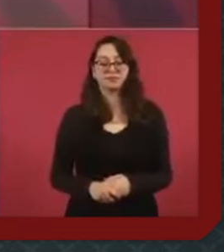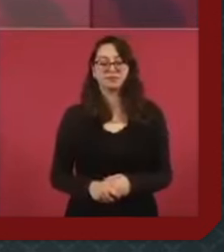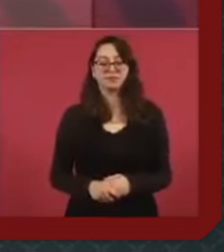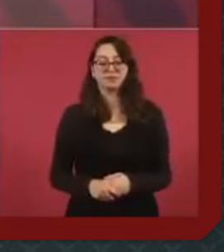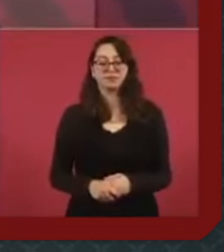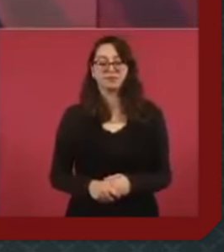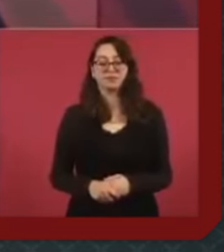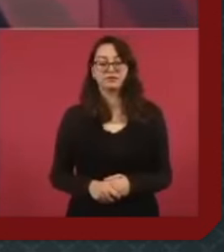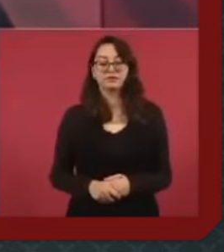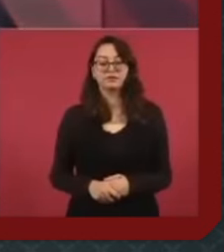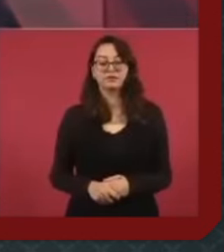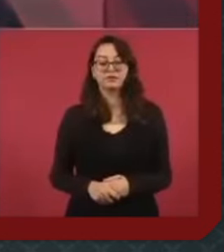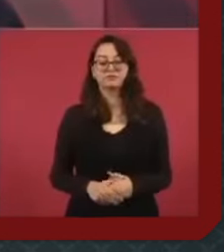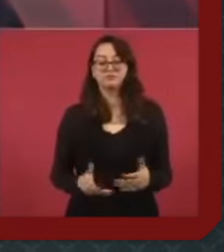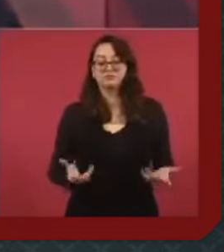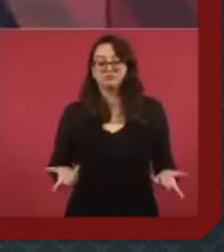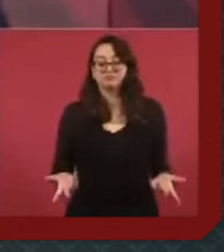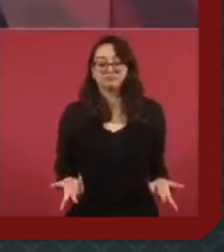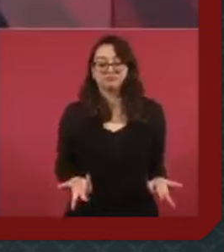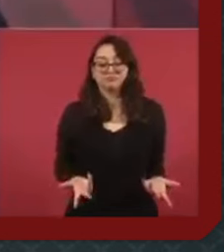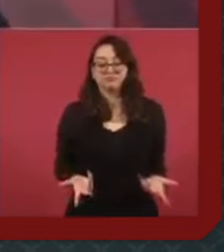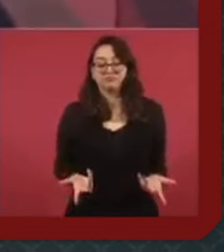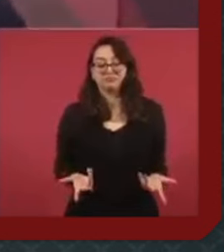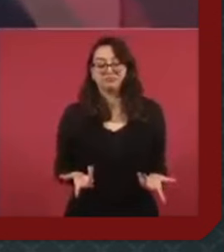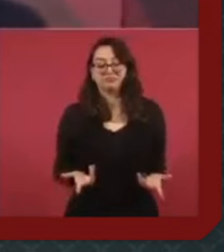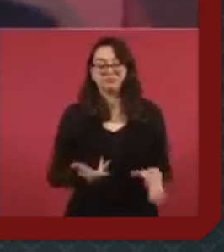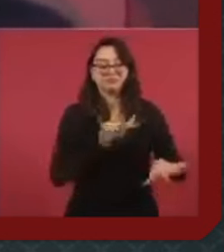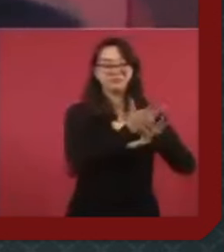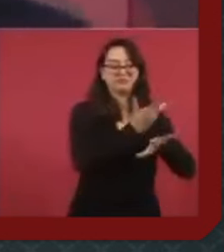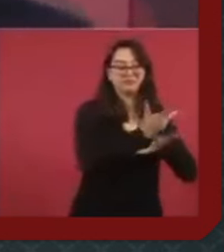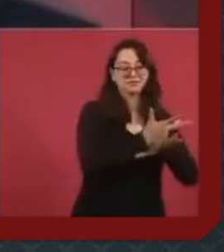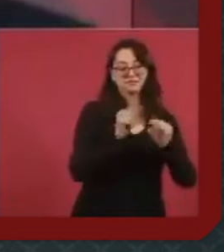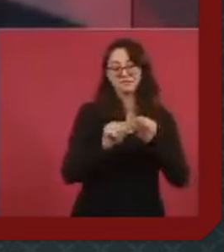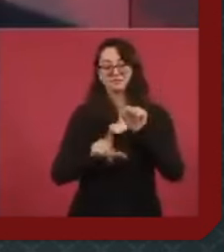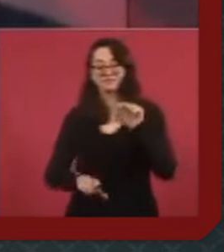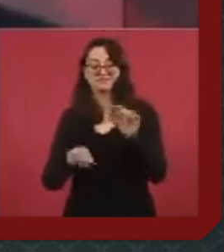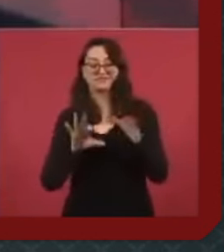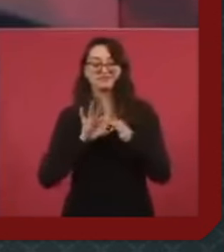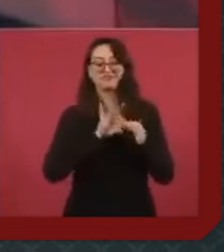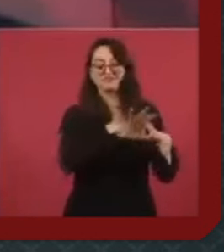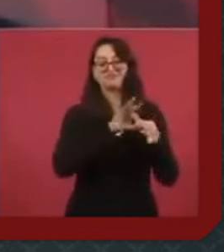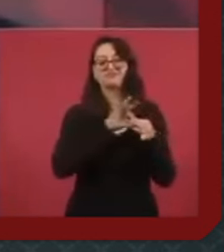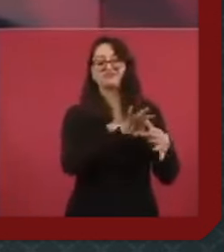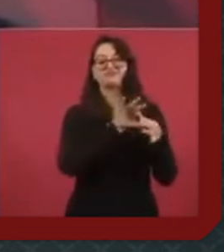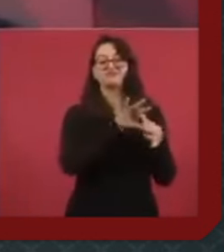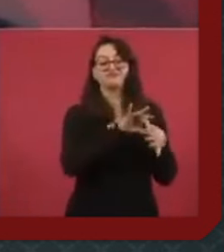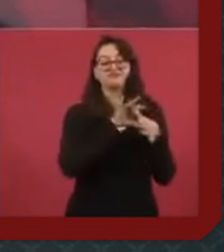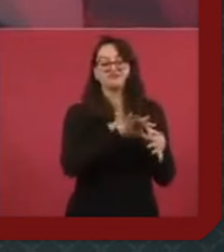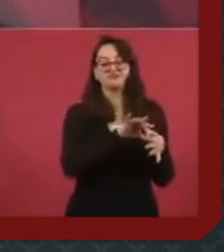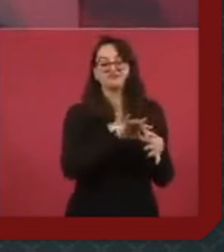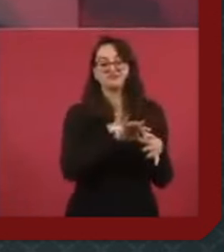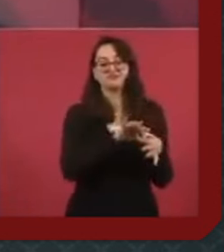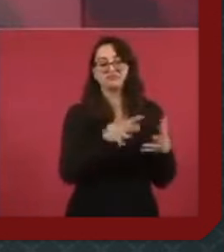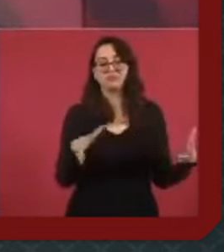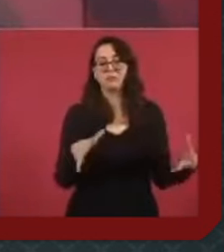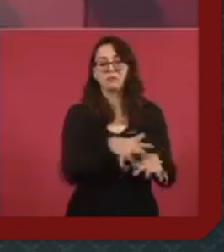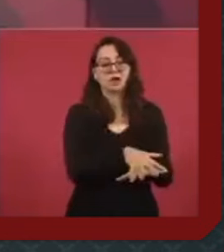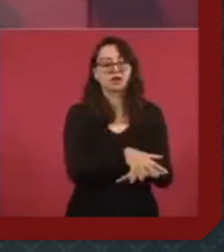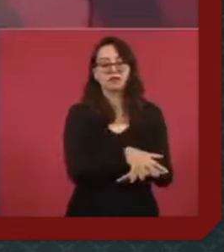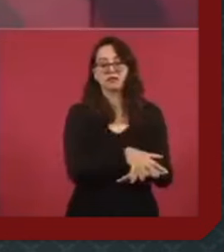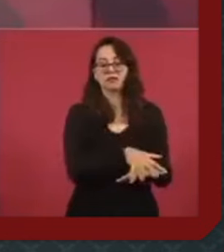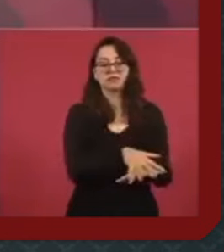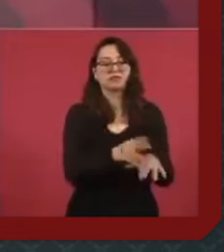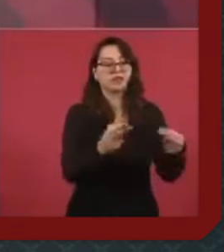entre México y Estados Unidos resaltando la necesidad de mantener una buena vecindad el presidente López Obrador